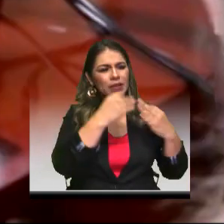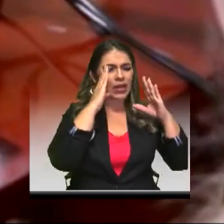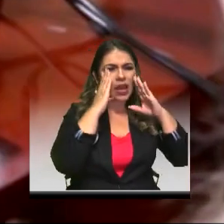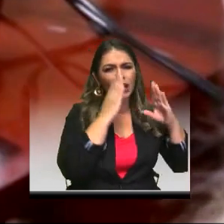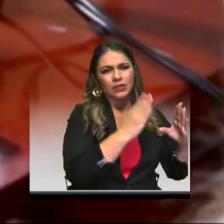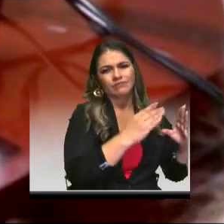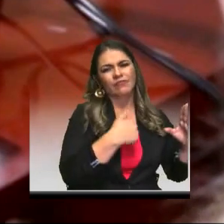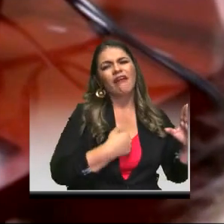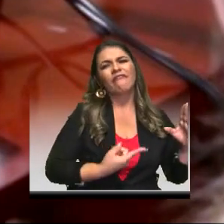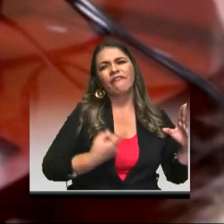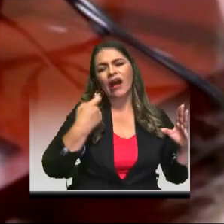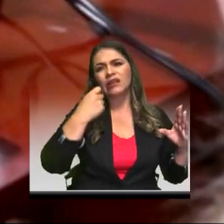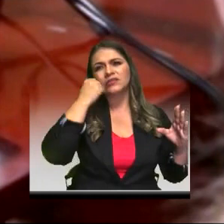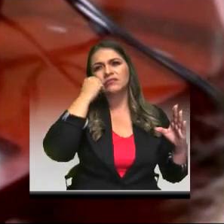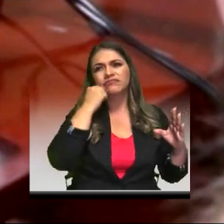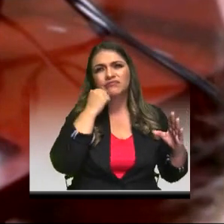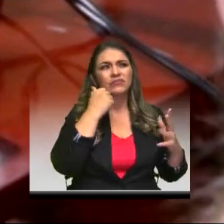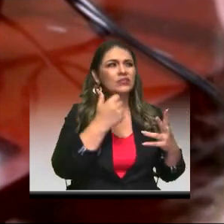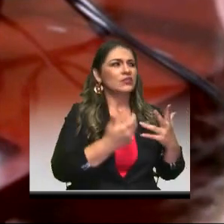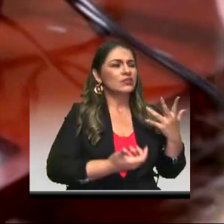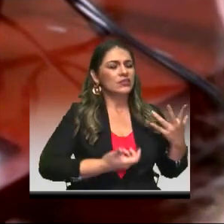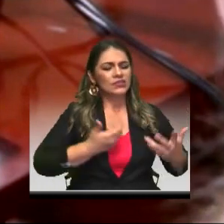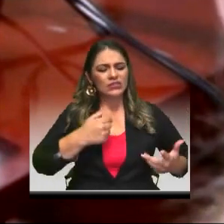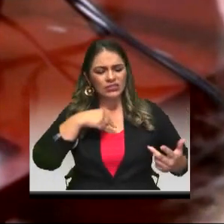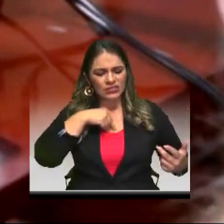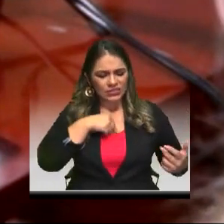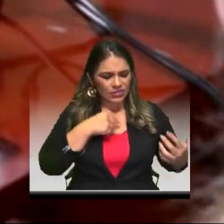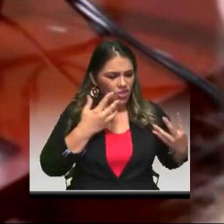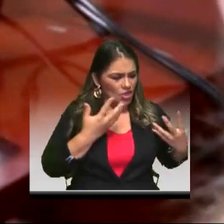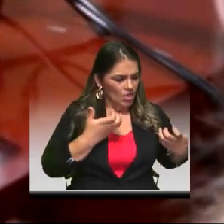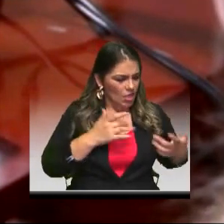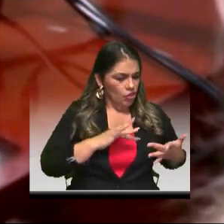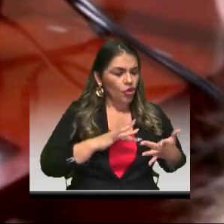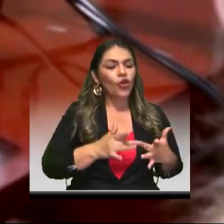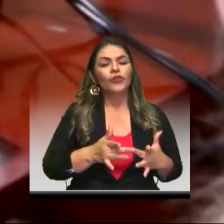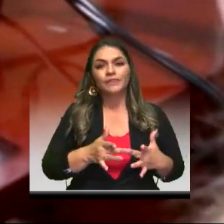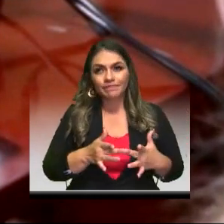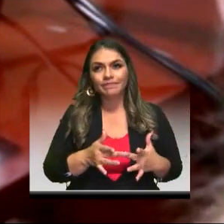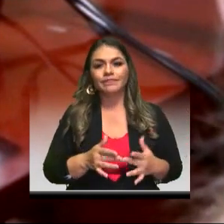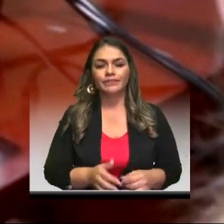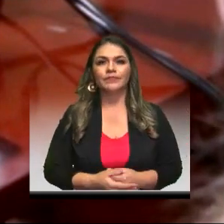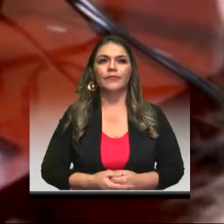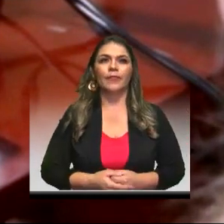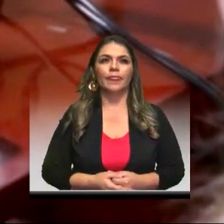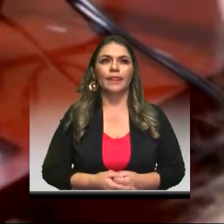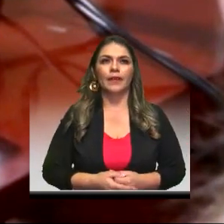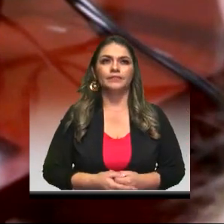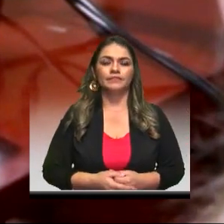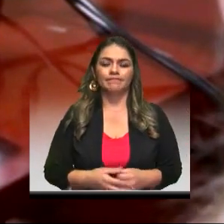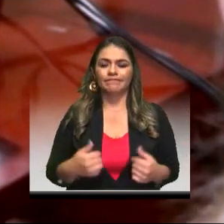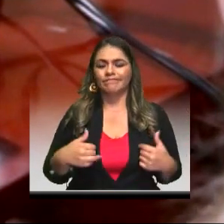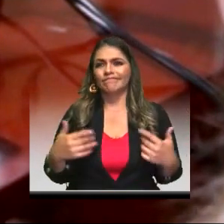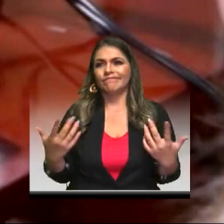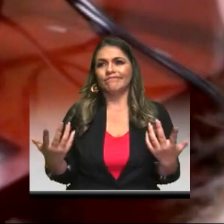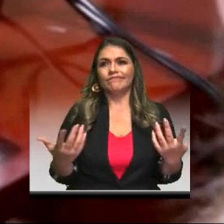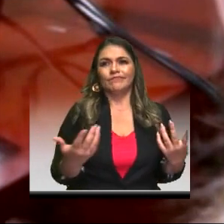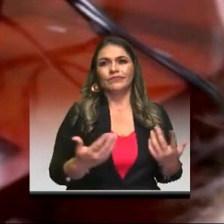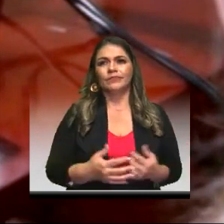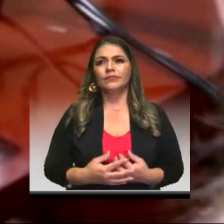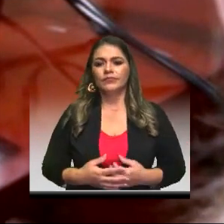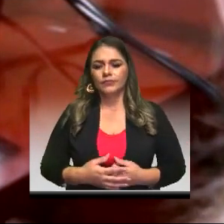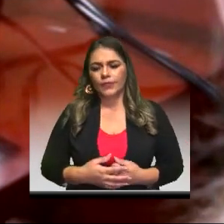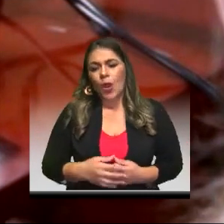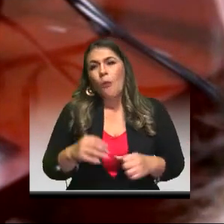pequeños. O sea, eso es algo que a él le movía muchísimo, ¿no? El hecho de decir, es que